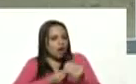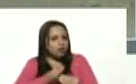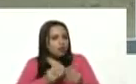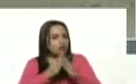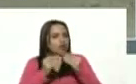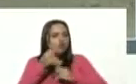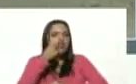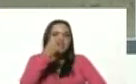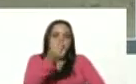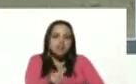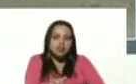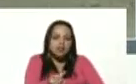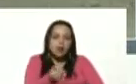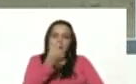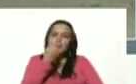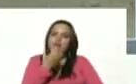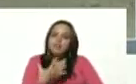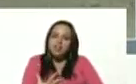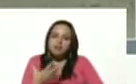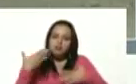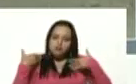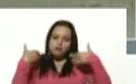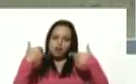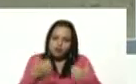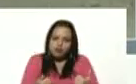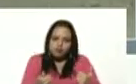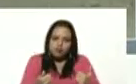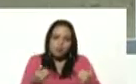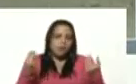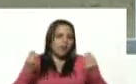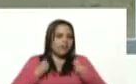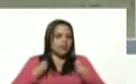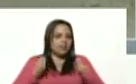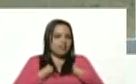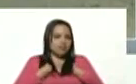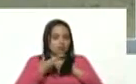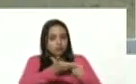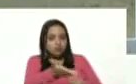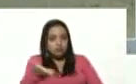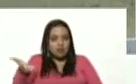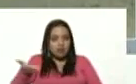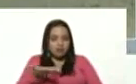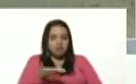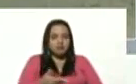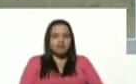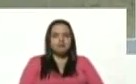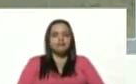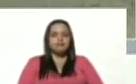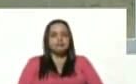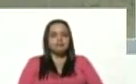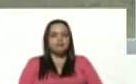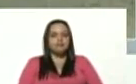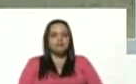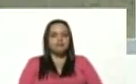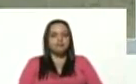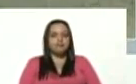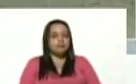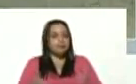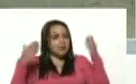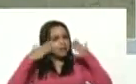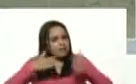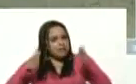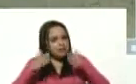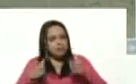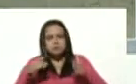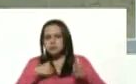les digo es por el bien, por la salud, por la vida de ustedes, compatriotas. Insisto, yo no me voy a